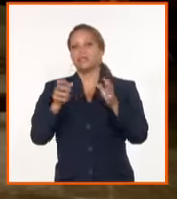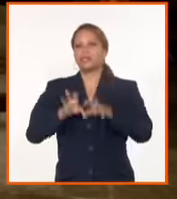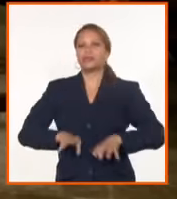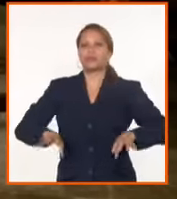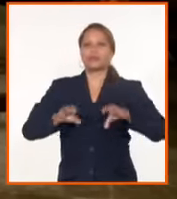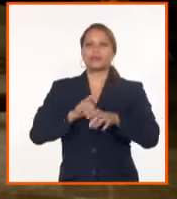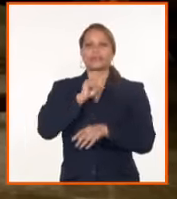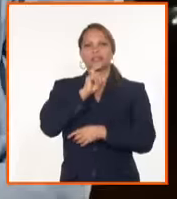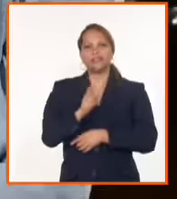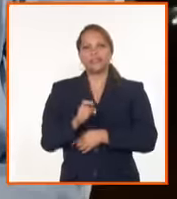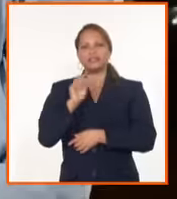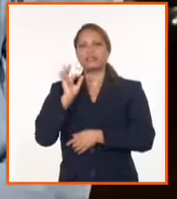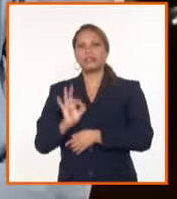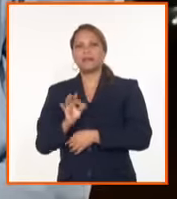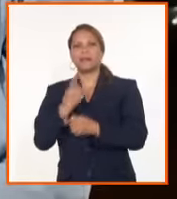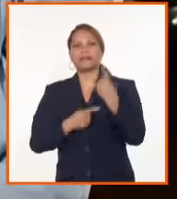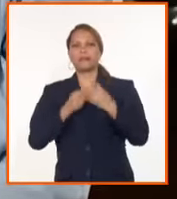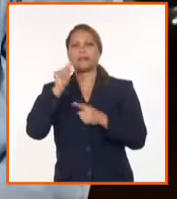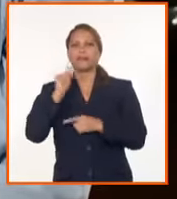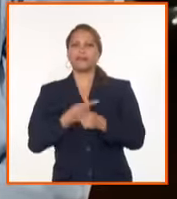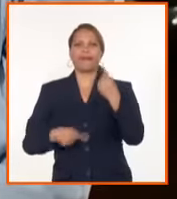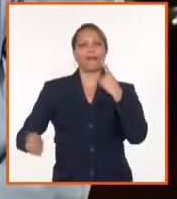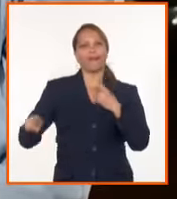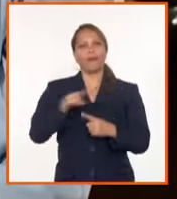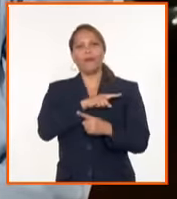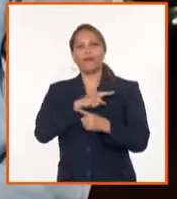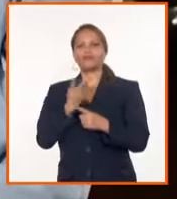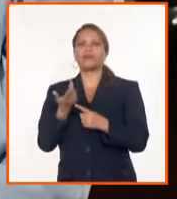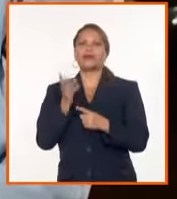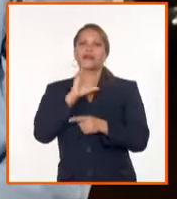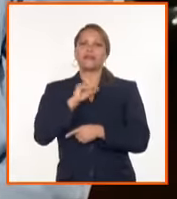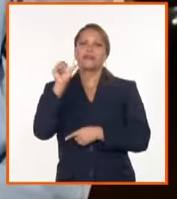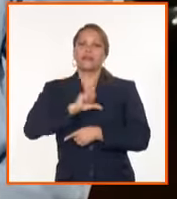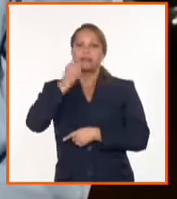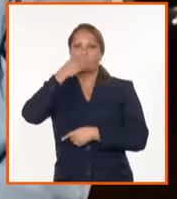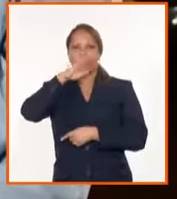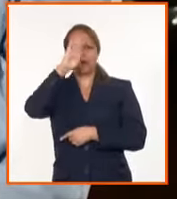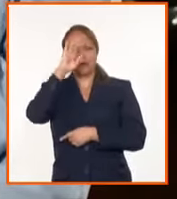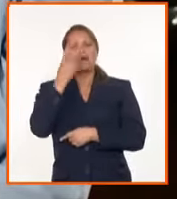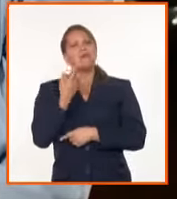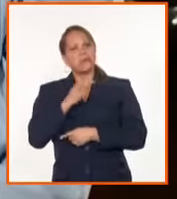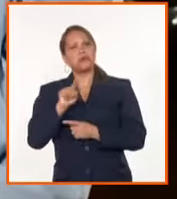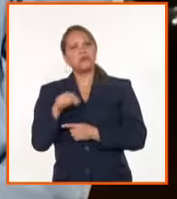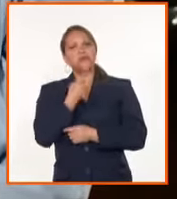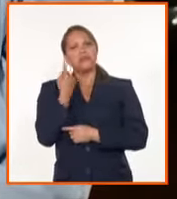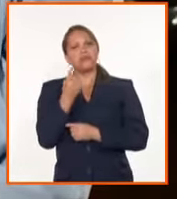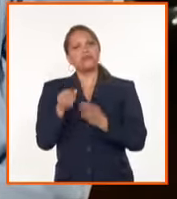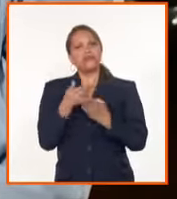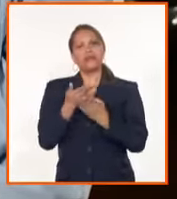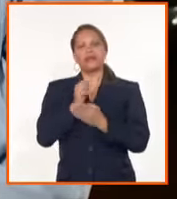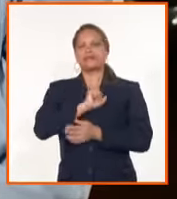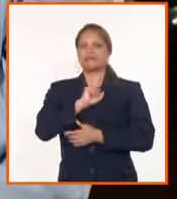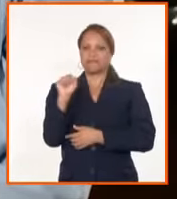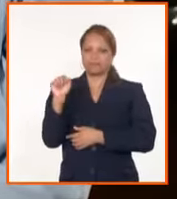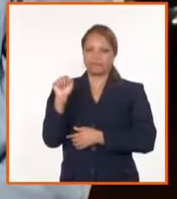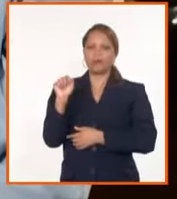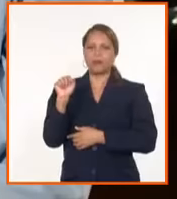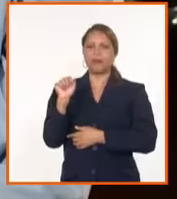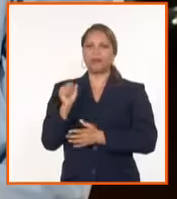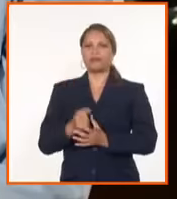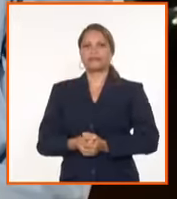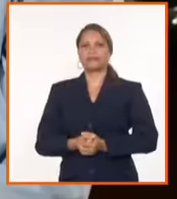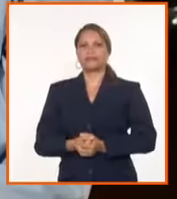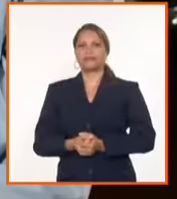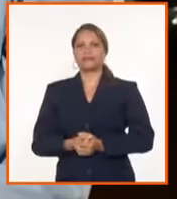tratado de ralentizar y detener lo que nos hemos propuesto. Pero un día lo vamos a lograr, Arlín, un día lo vamos a lograr. Es decir,